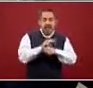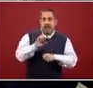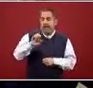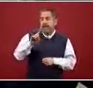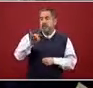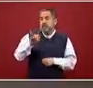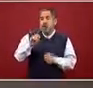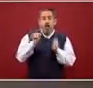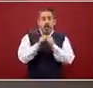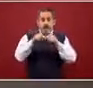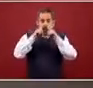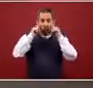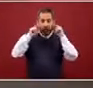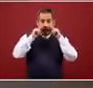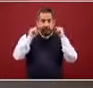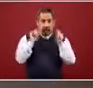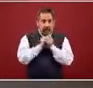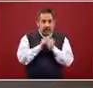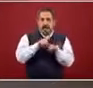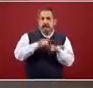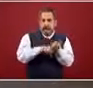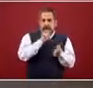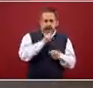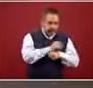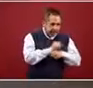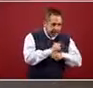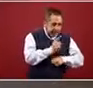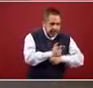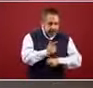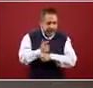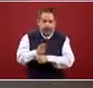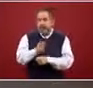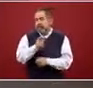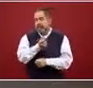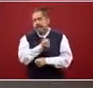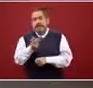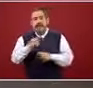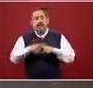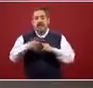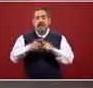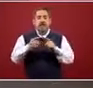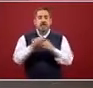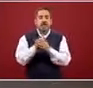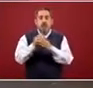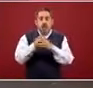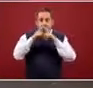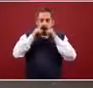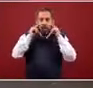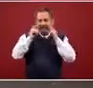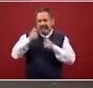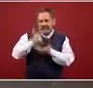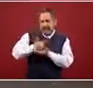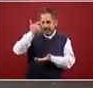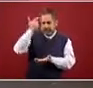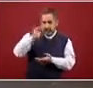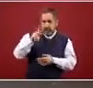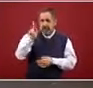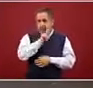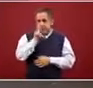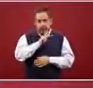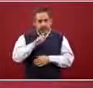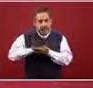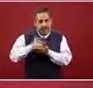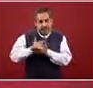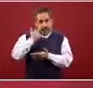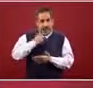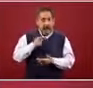de influenza. En todos los casos de enfermedad tipo influenza de característica grave, que le llamamos infección respiratoria aguda